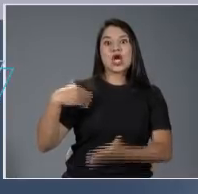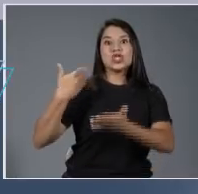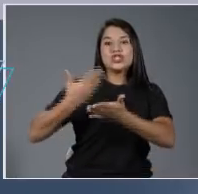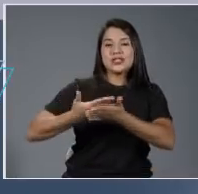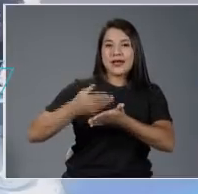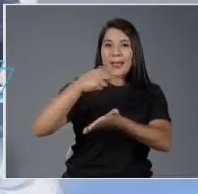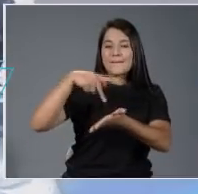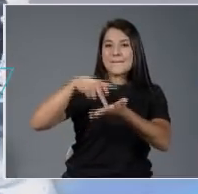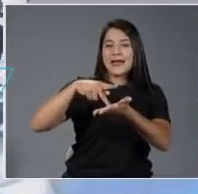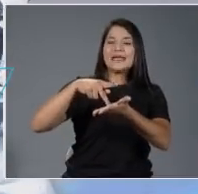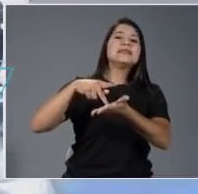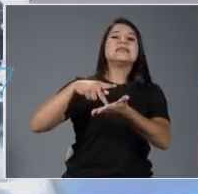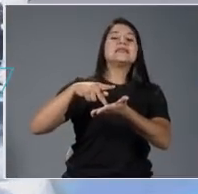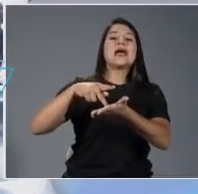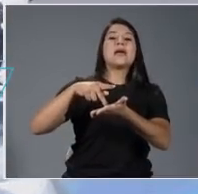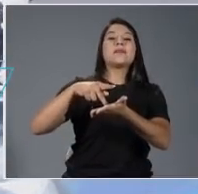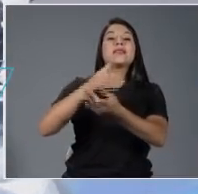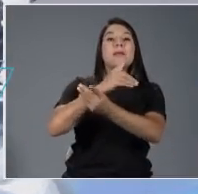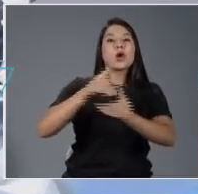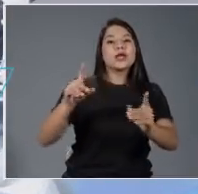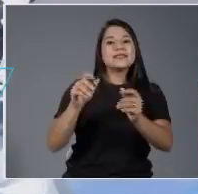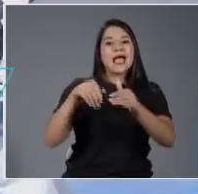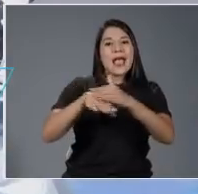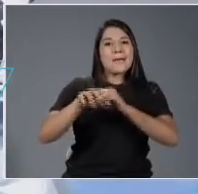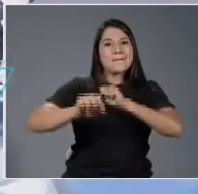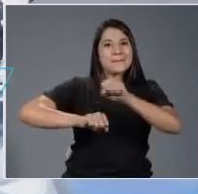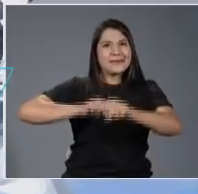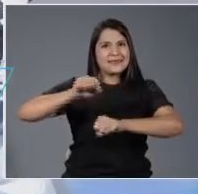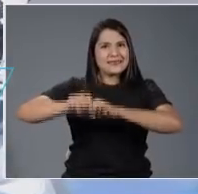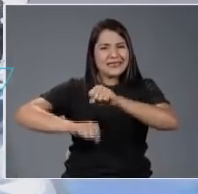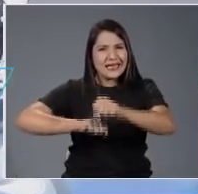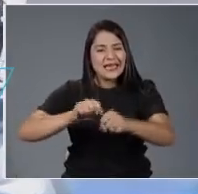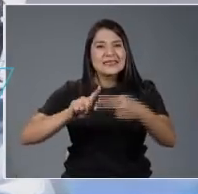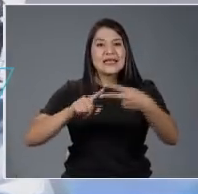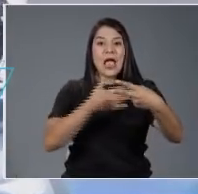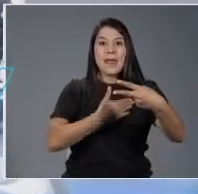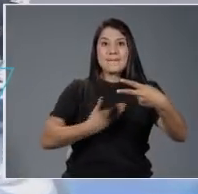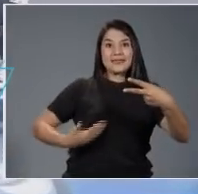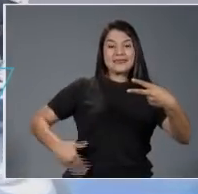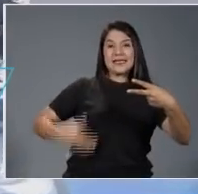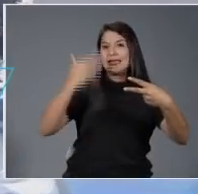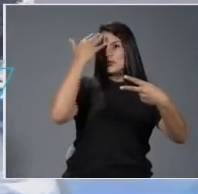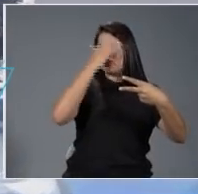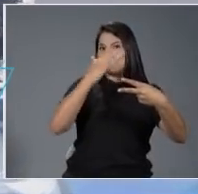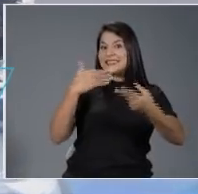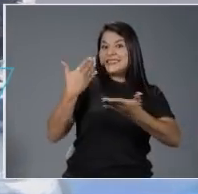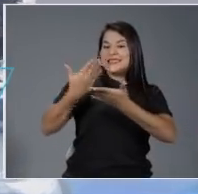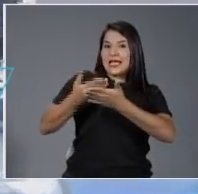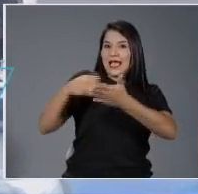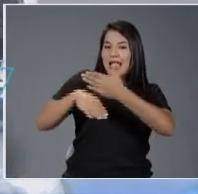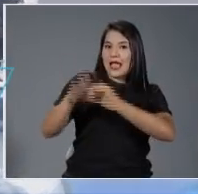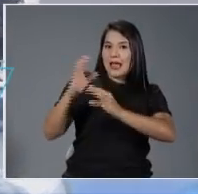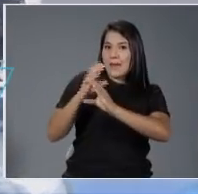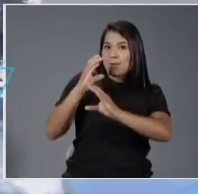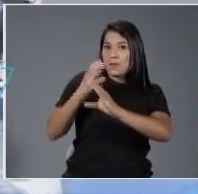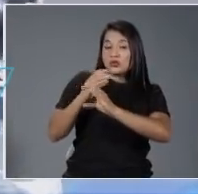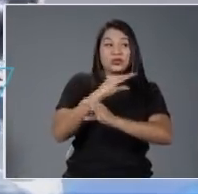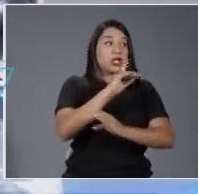también que el presidente electo, Carlos Alvarado, llegue en autobús. Son elementos que podrían